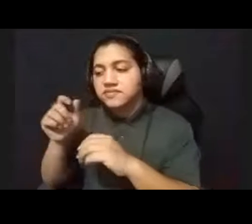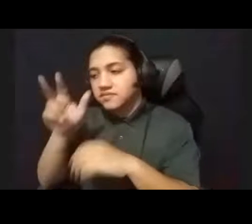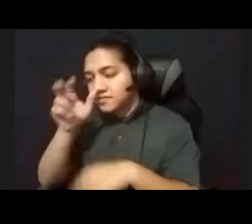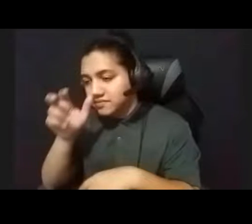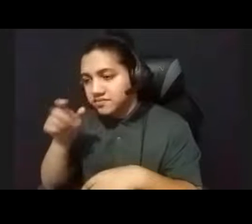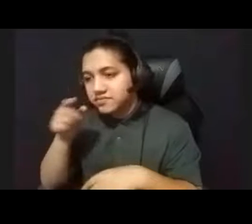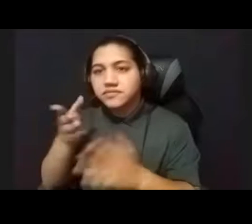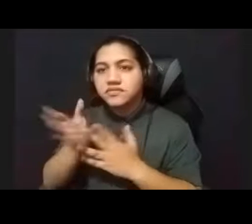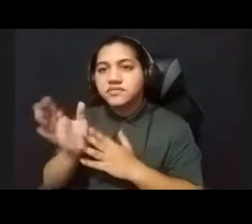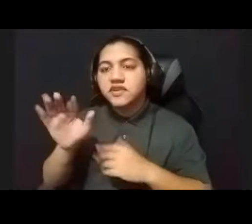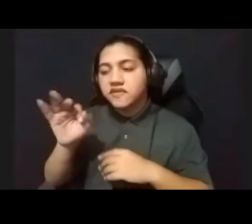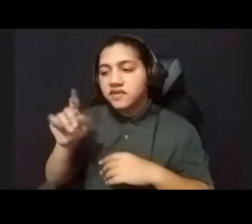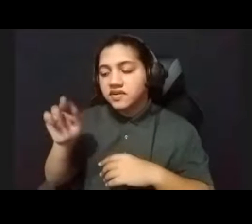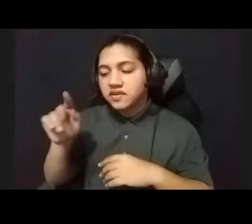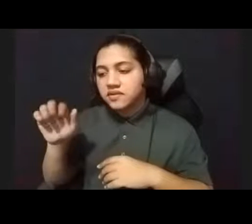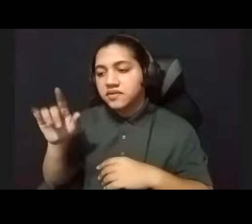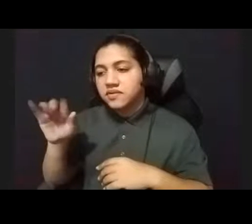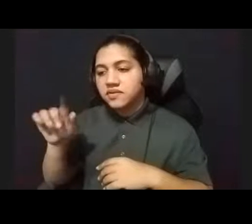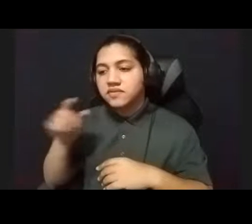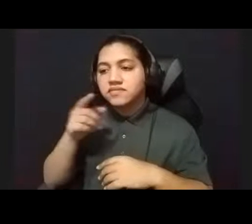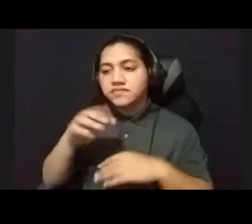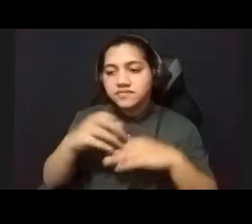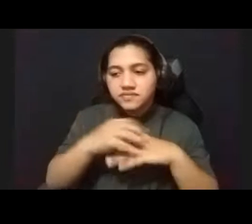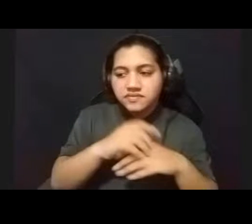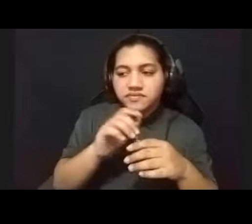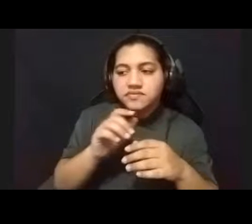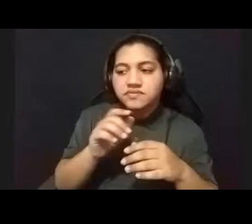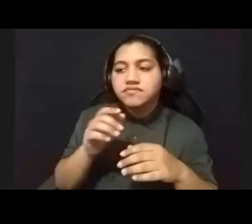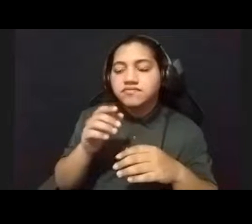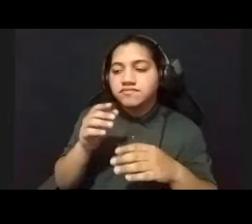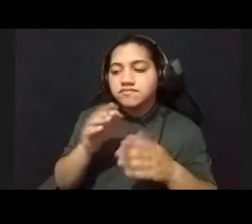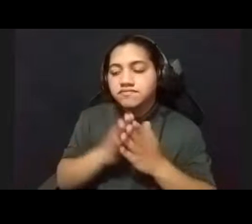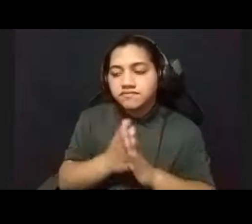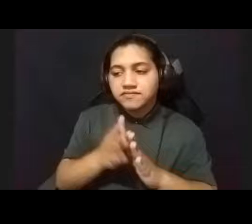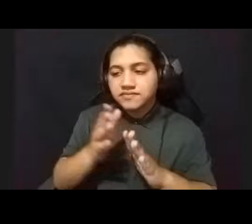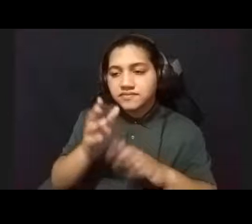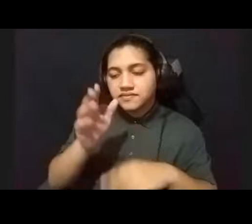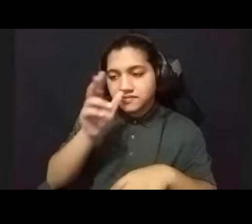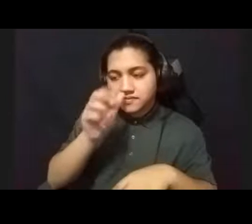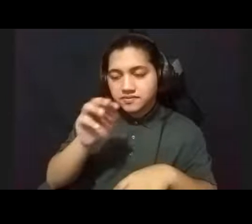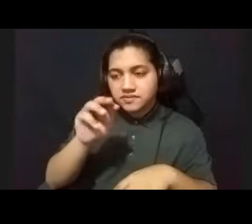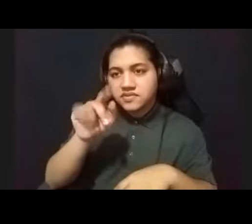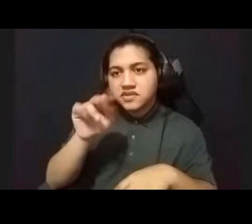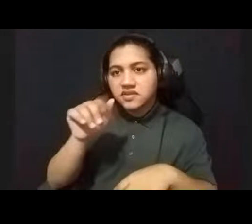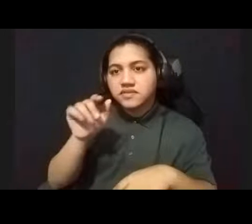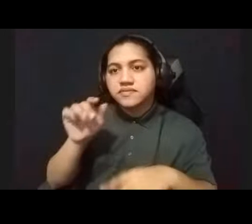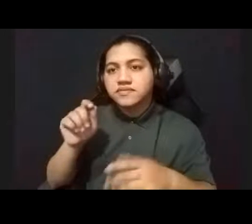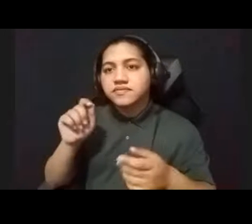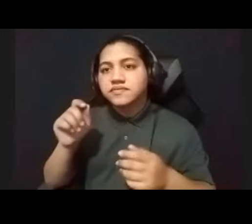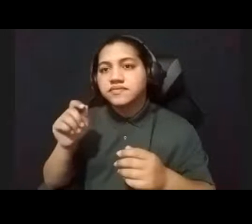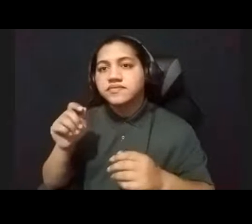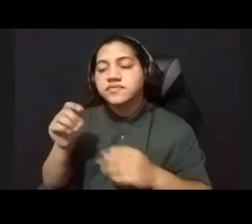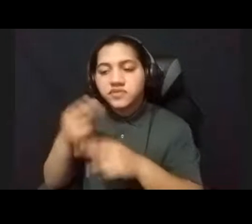Fernán Caballero que la hormiguita se convirtió en Martina. La hormiguita se transforma en cucaracha y tiene un